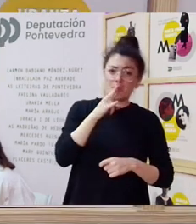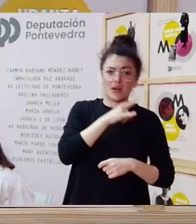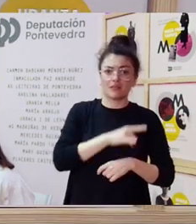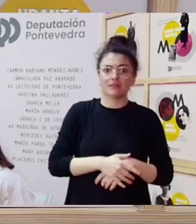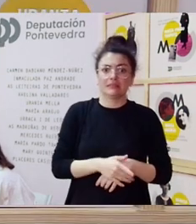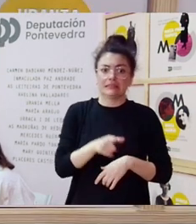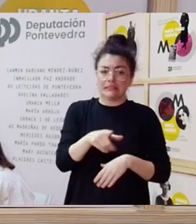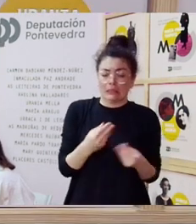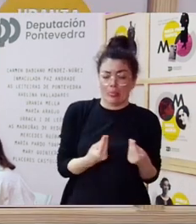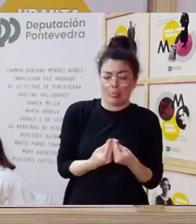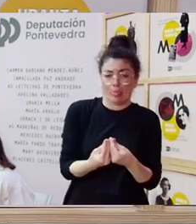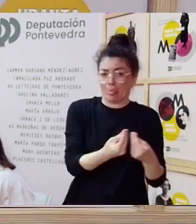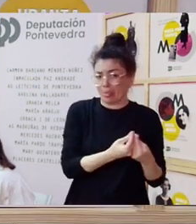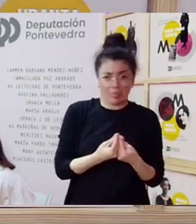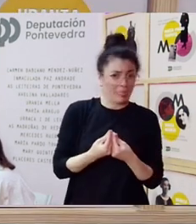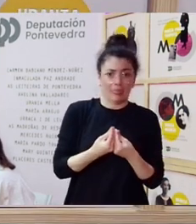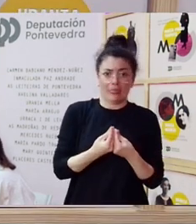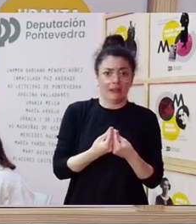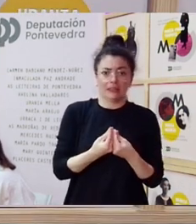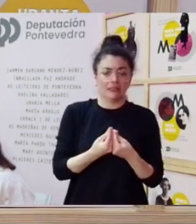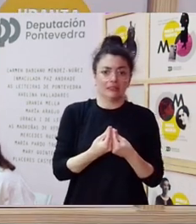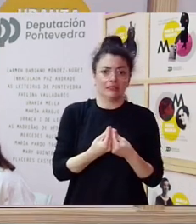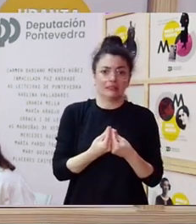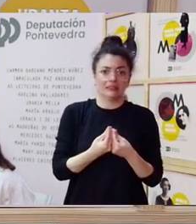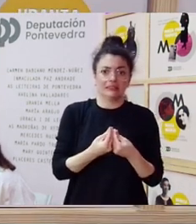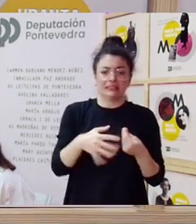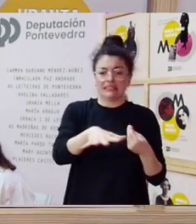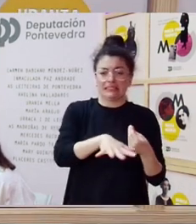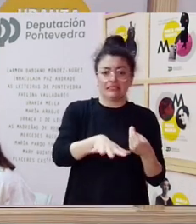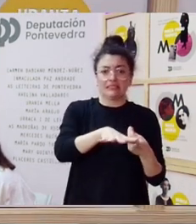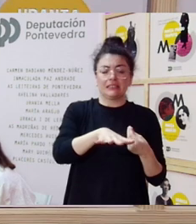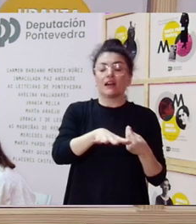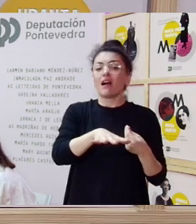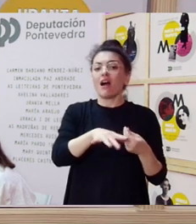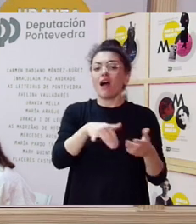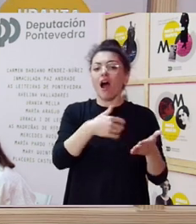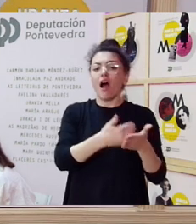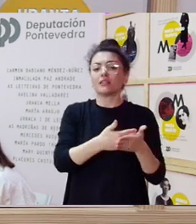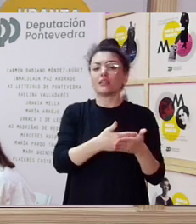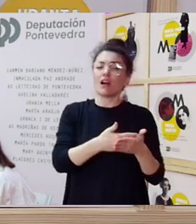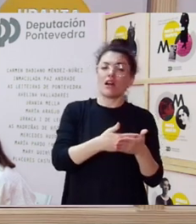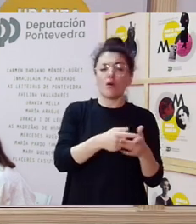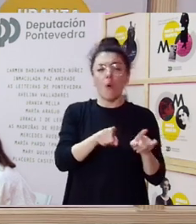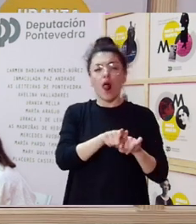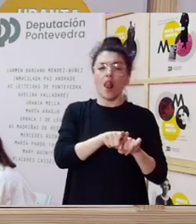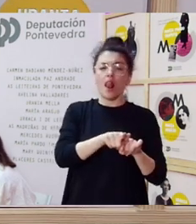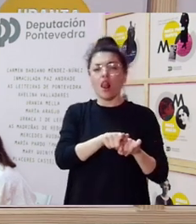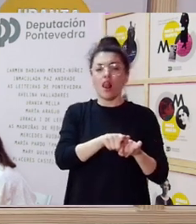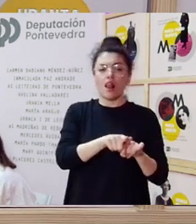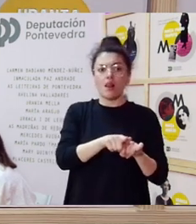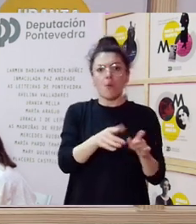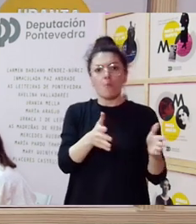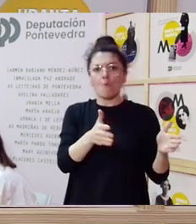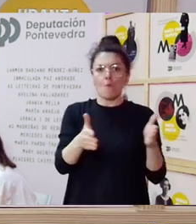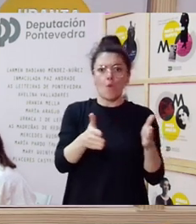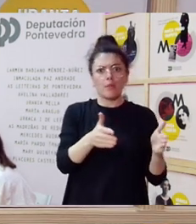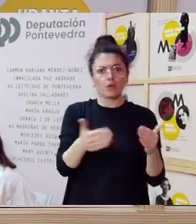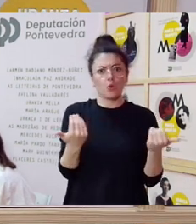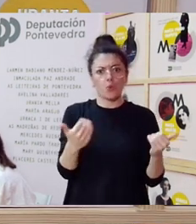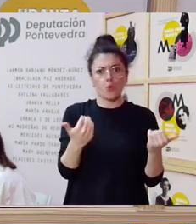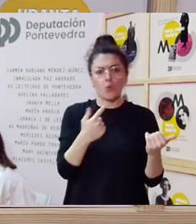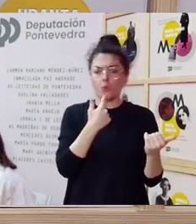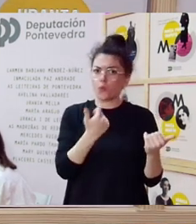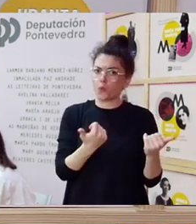Completamente hacinados... Completamente hacinados. Pero chegou aí a ter un momento moi malo, moi crítico, non?